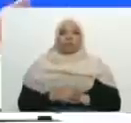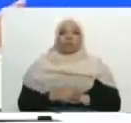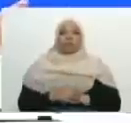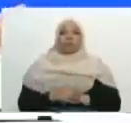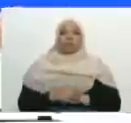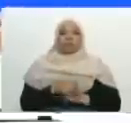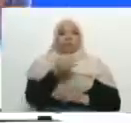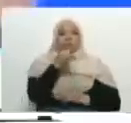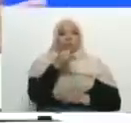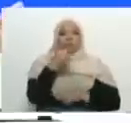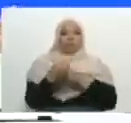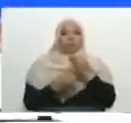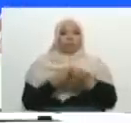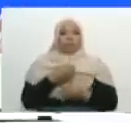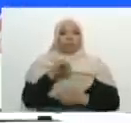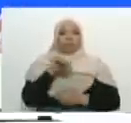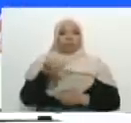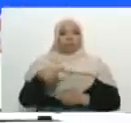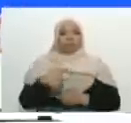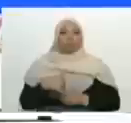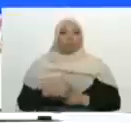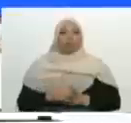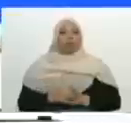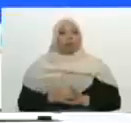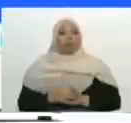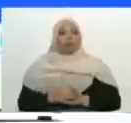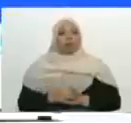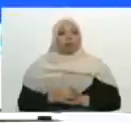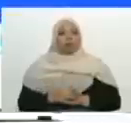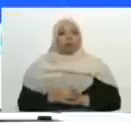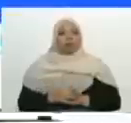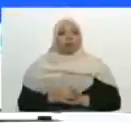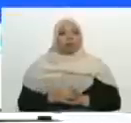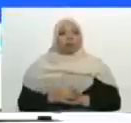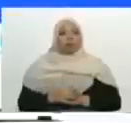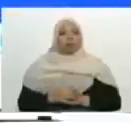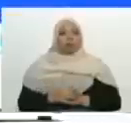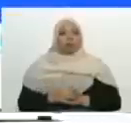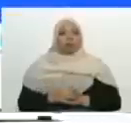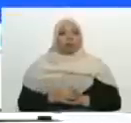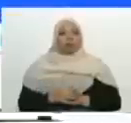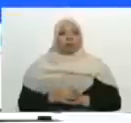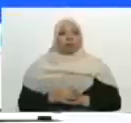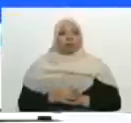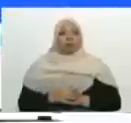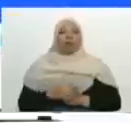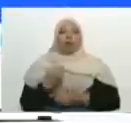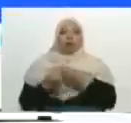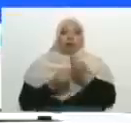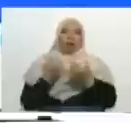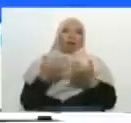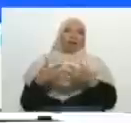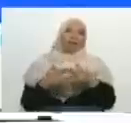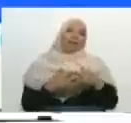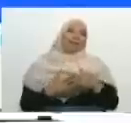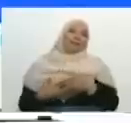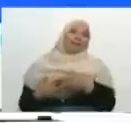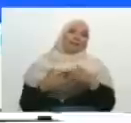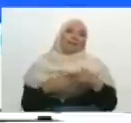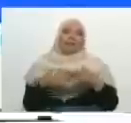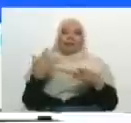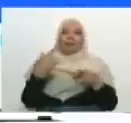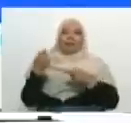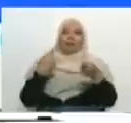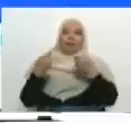recursos financieros del pueblo venezolano se pongan a la orden de la salud, de la educación, de los servicios